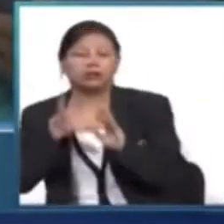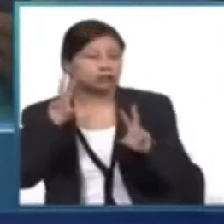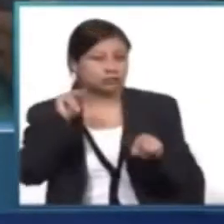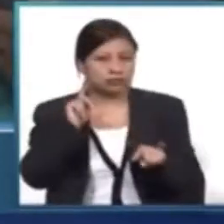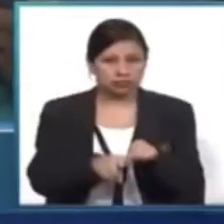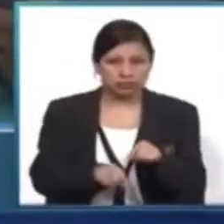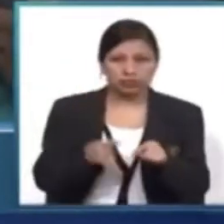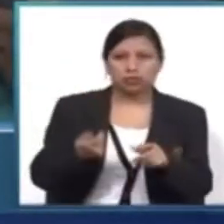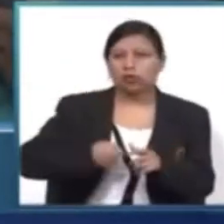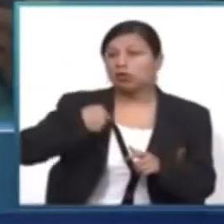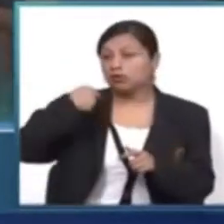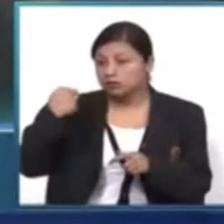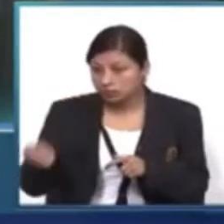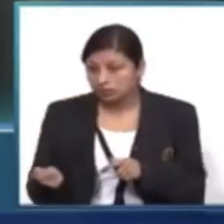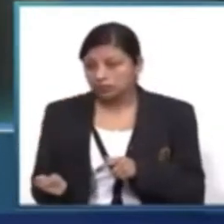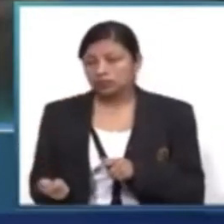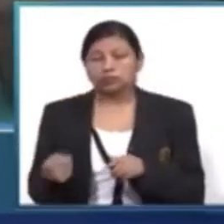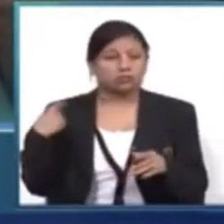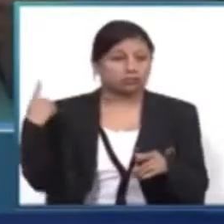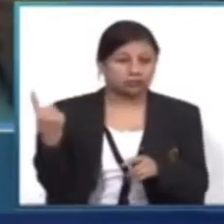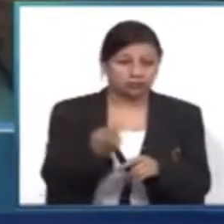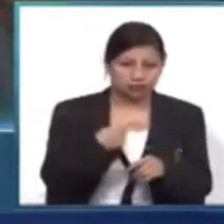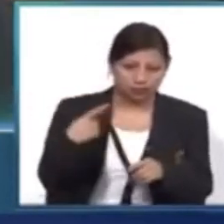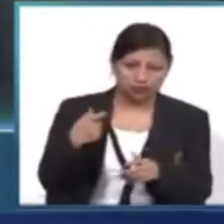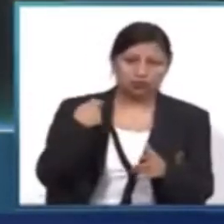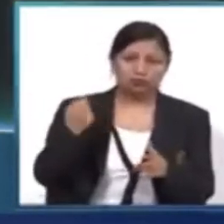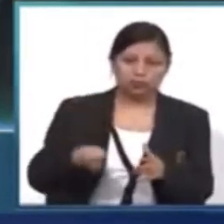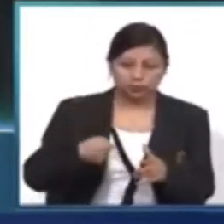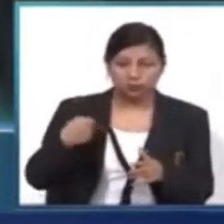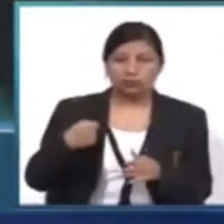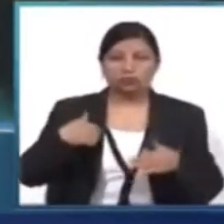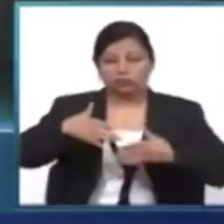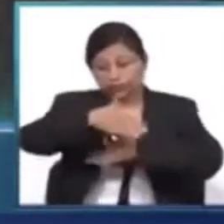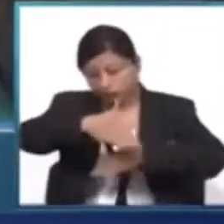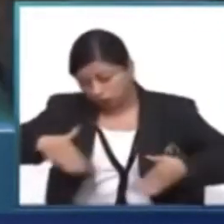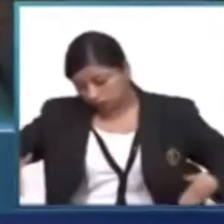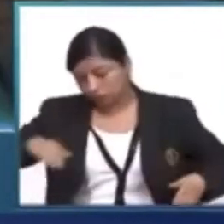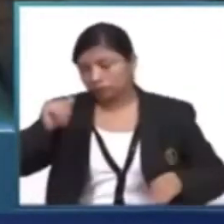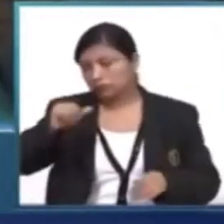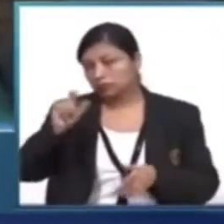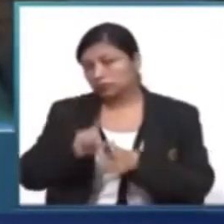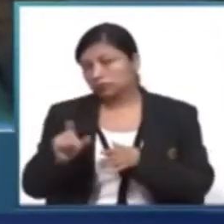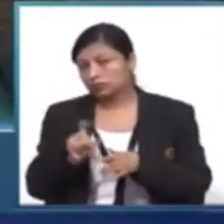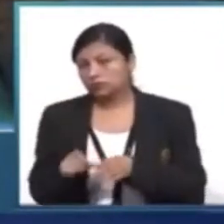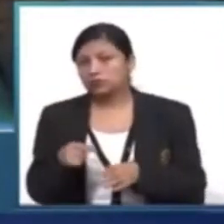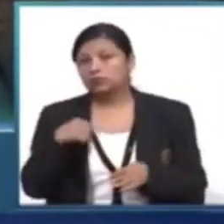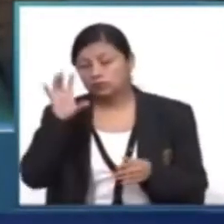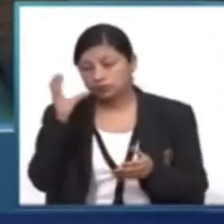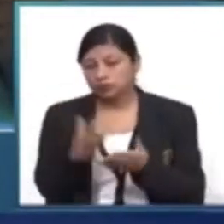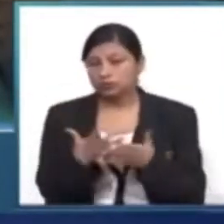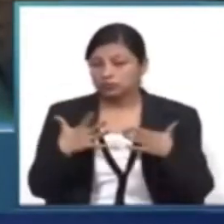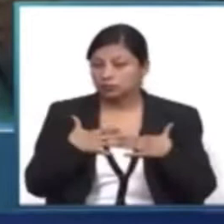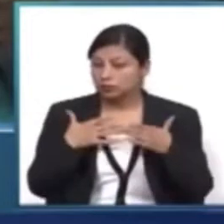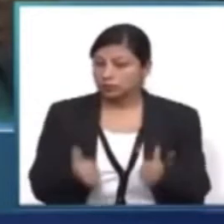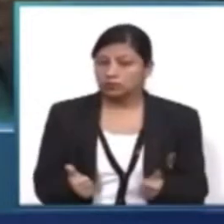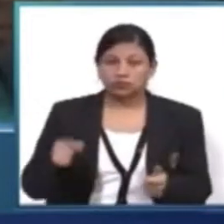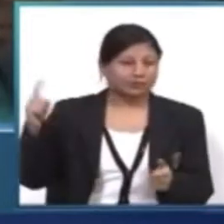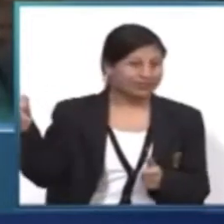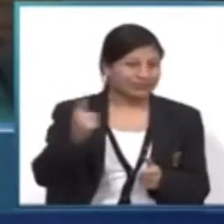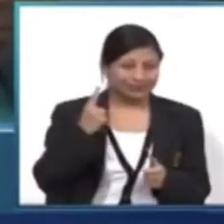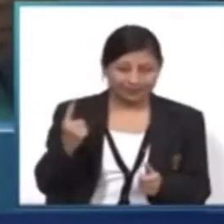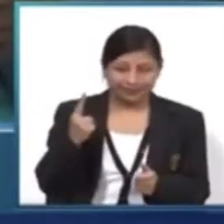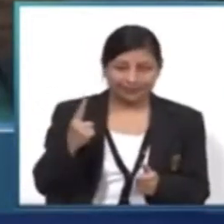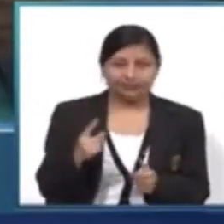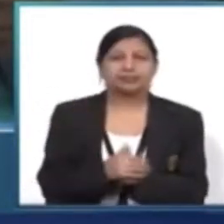si estamos gastando todo lo que estamos gastando en carreteras, en esto, el otro, yo creo que la salud tiene que ser